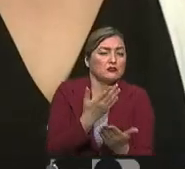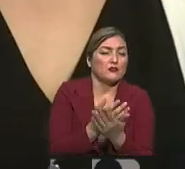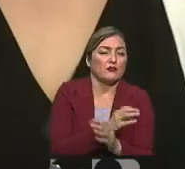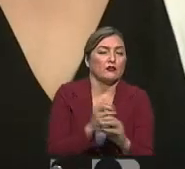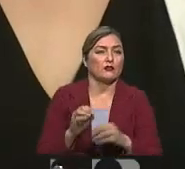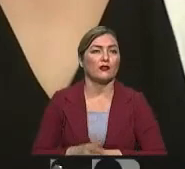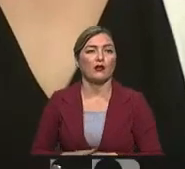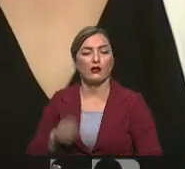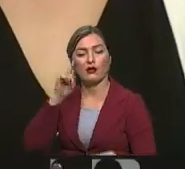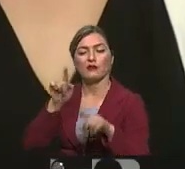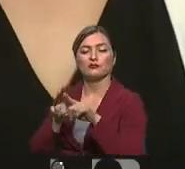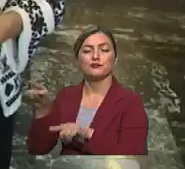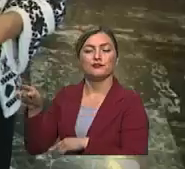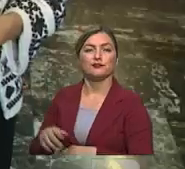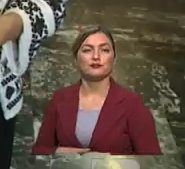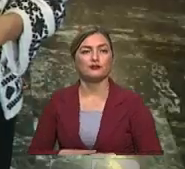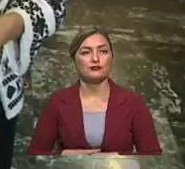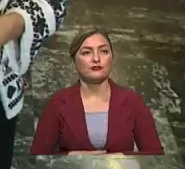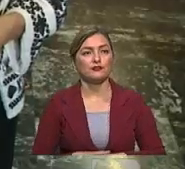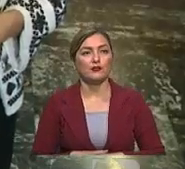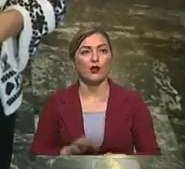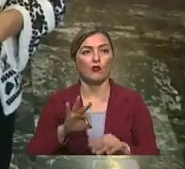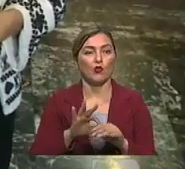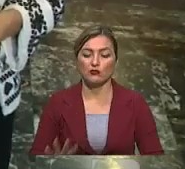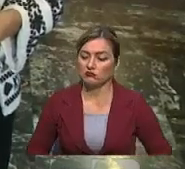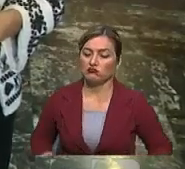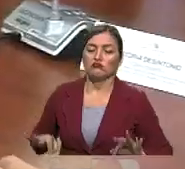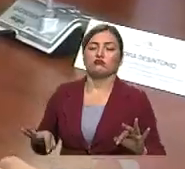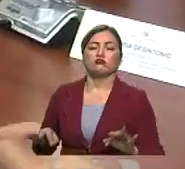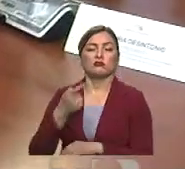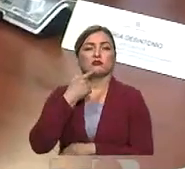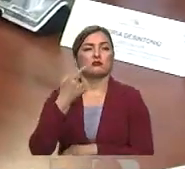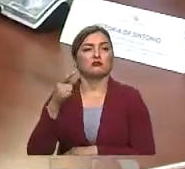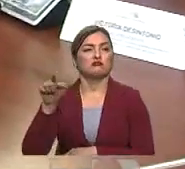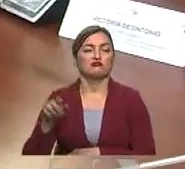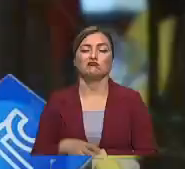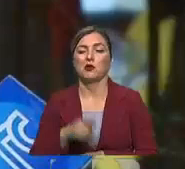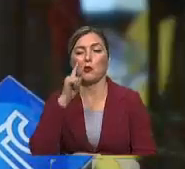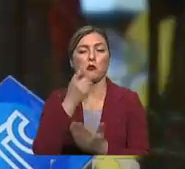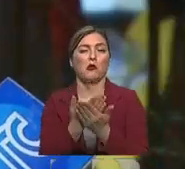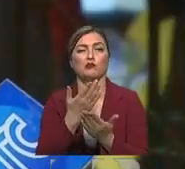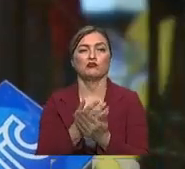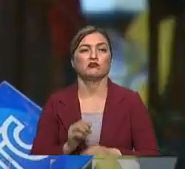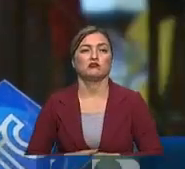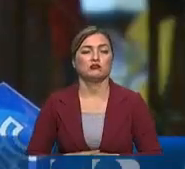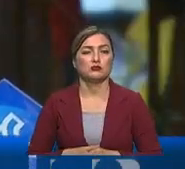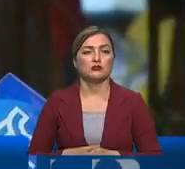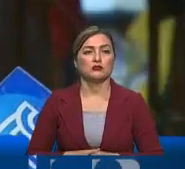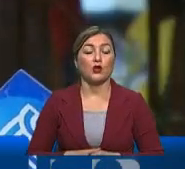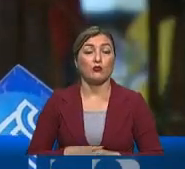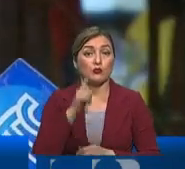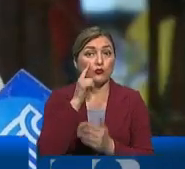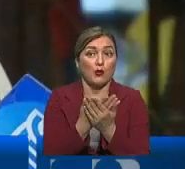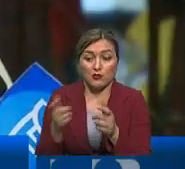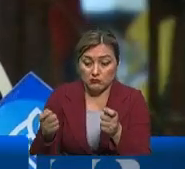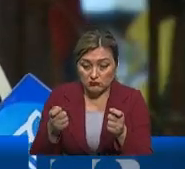con lo que está de acuerdo Sofía Sánchez, quien se abstuvo en la votación del informe, pues dice que este tampoco tiene pruebas. No nos han corrido el traslado de la prueba,